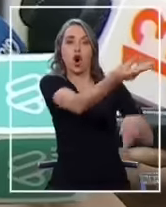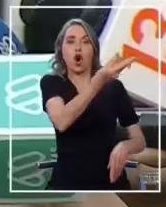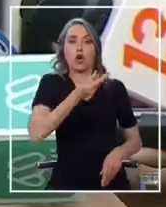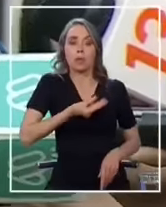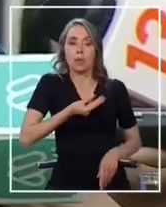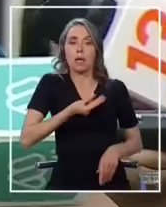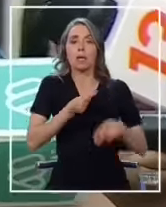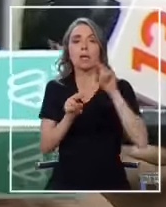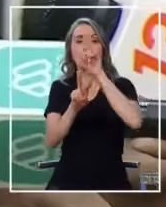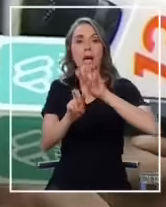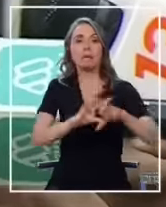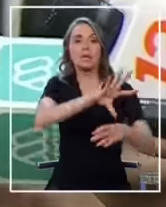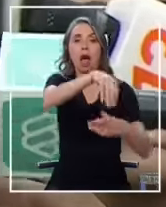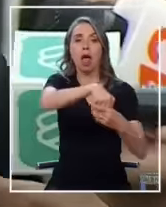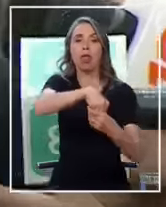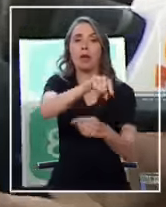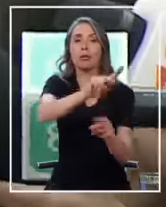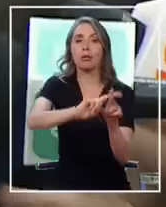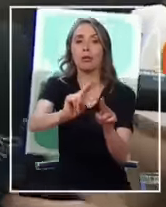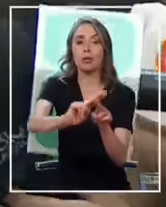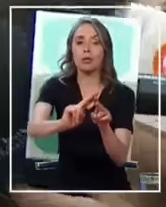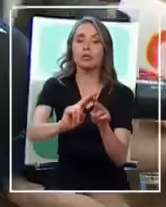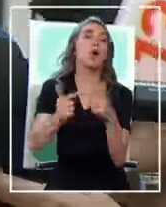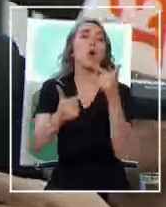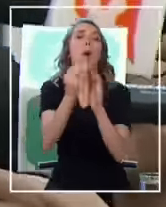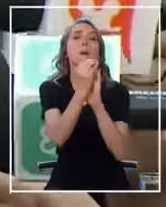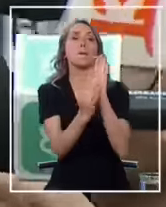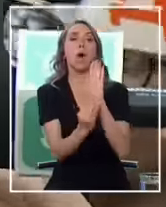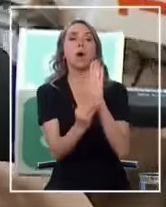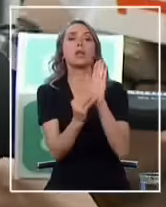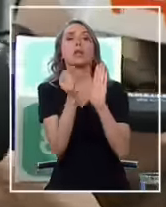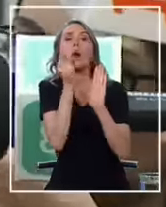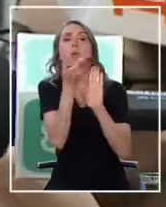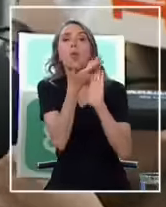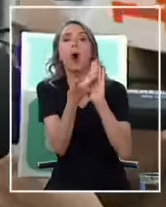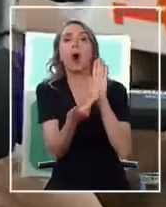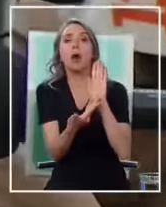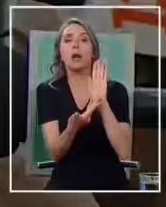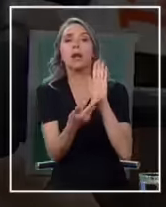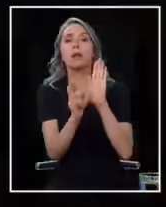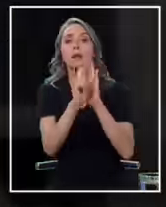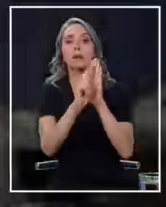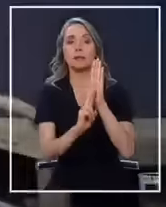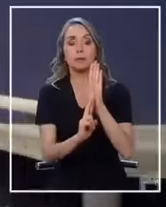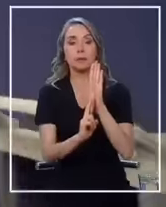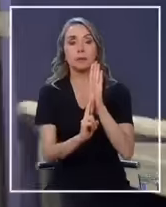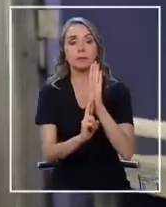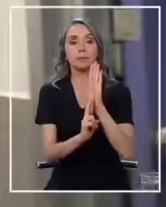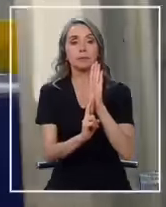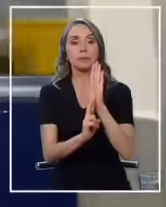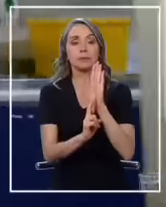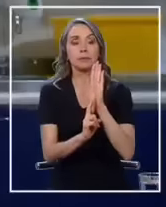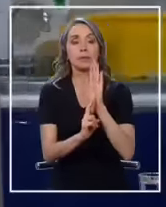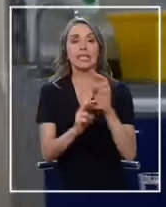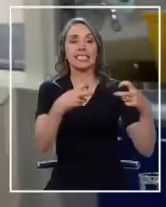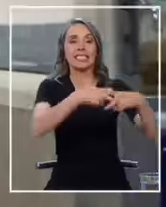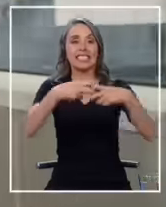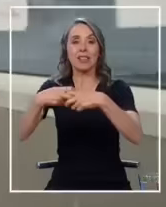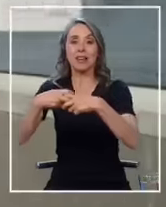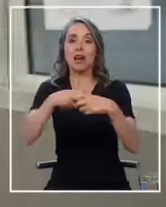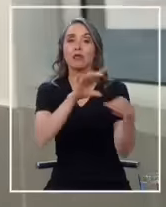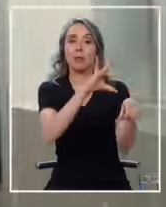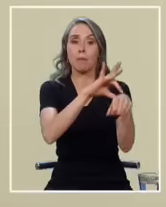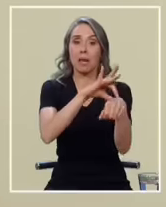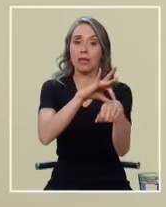asunto de las investigaciones que se han hecho y de las políticas que se han implementado en materia de regulación. Por su parte, gremios como el